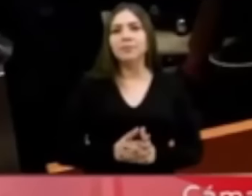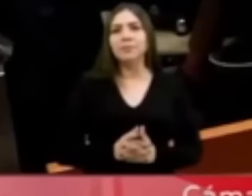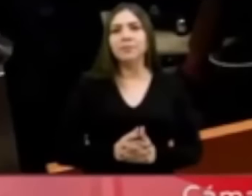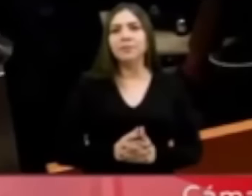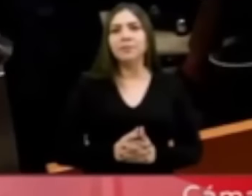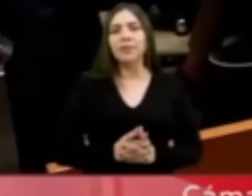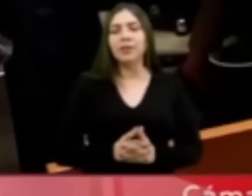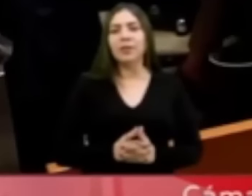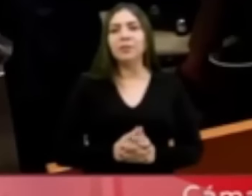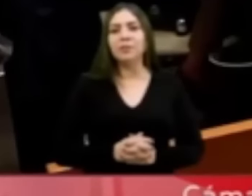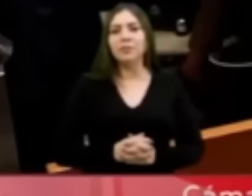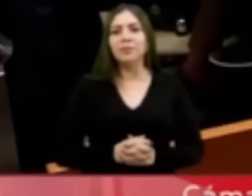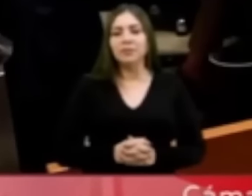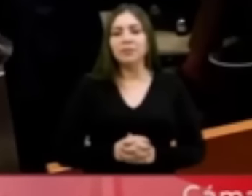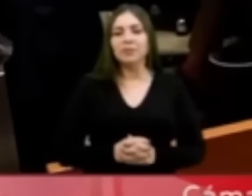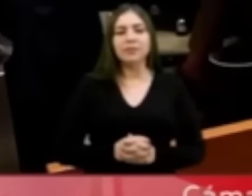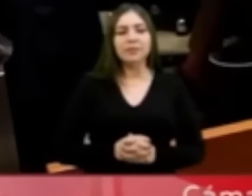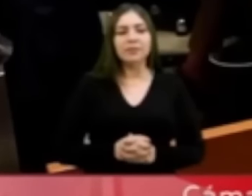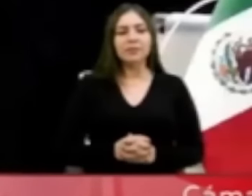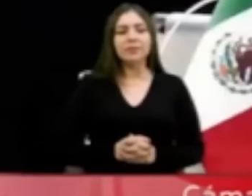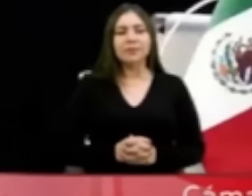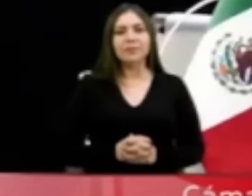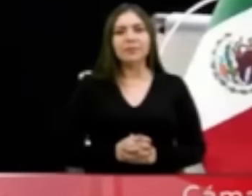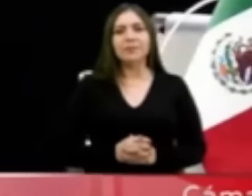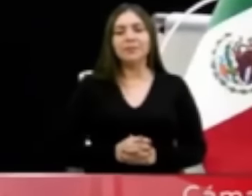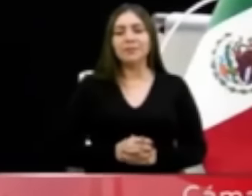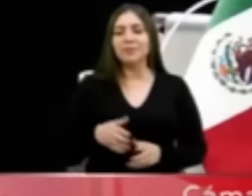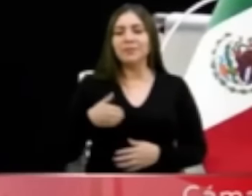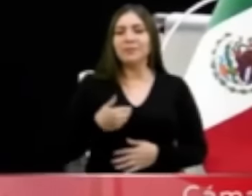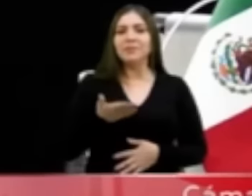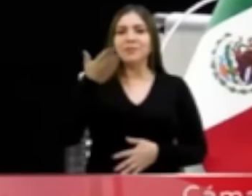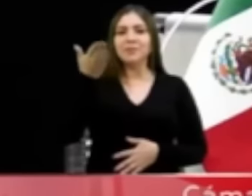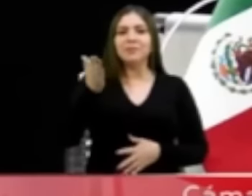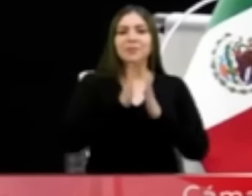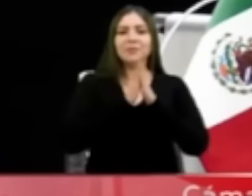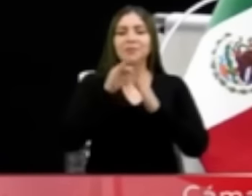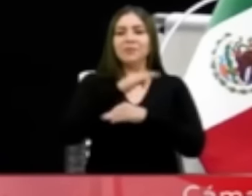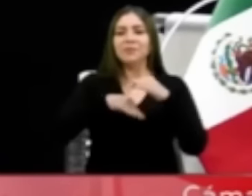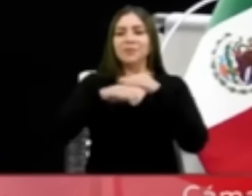Pido a la asamblea guardar silencio y escuchar al orador.